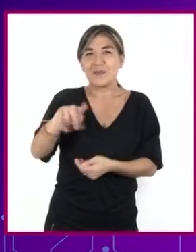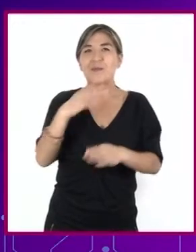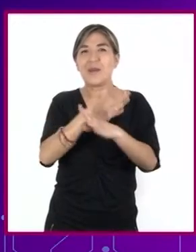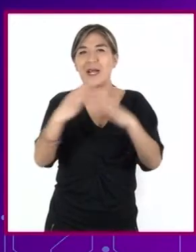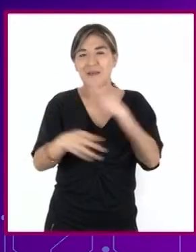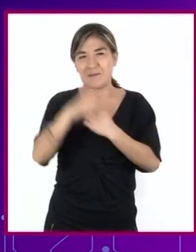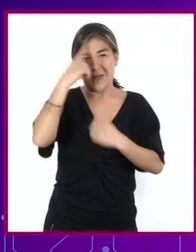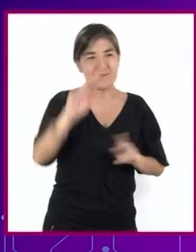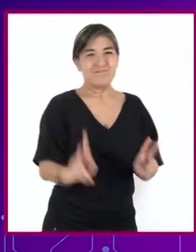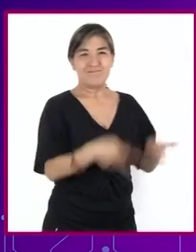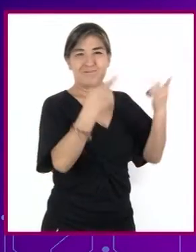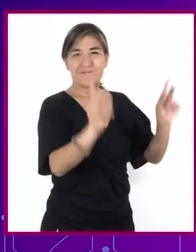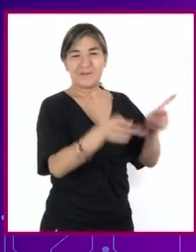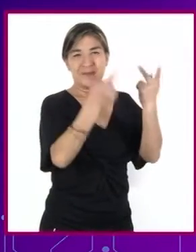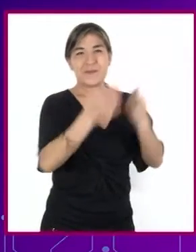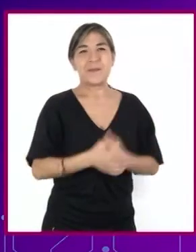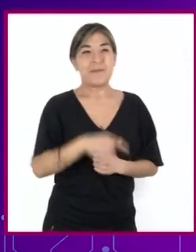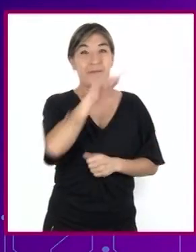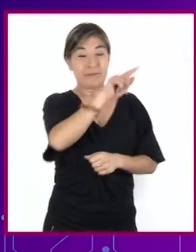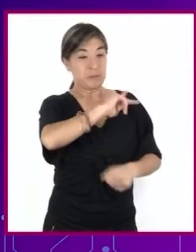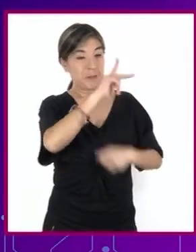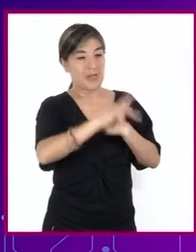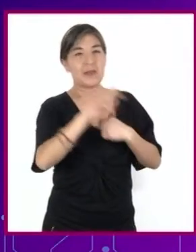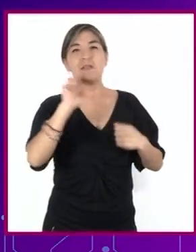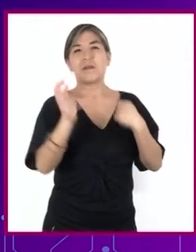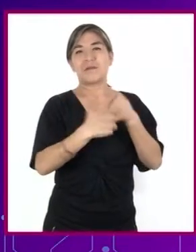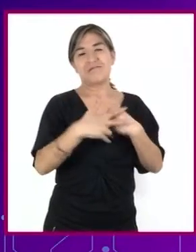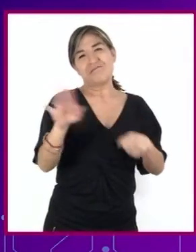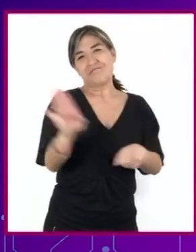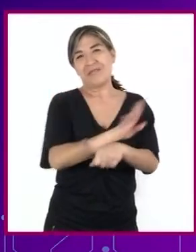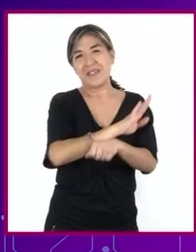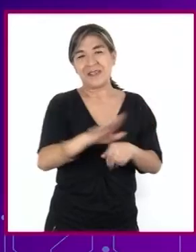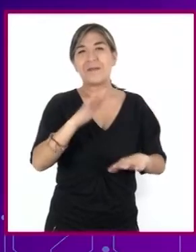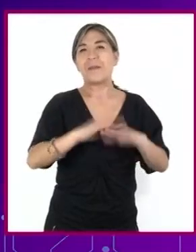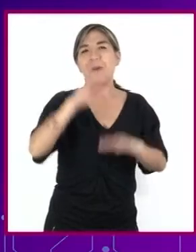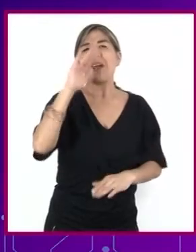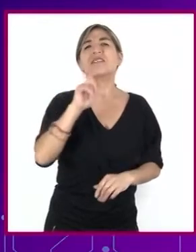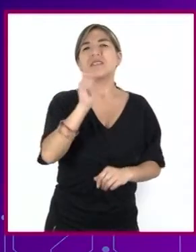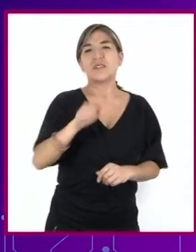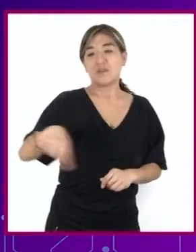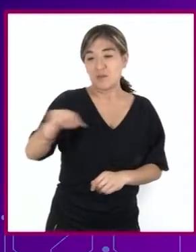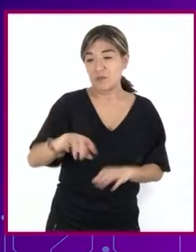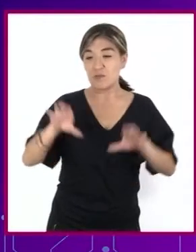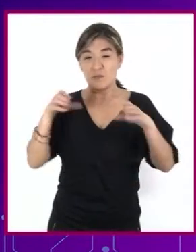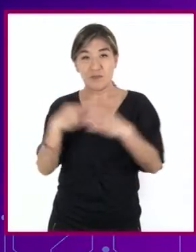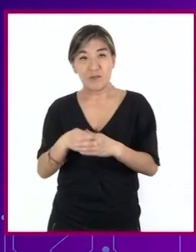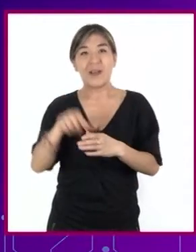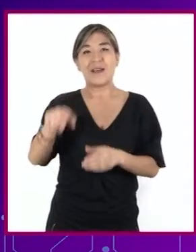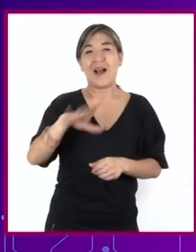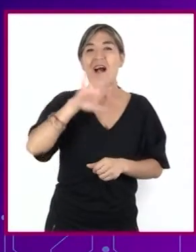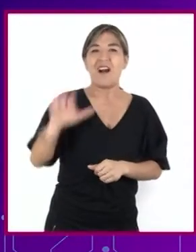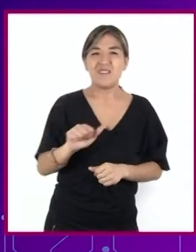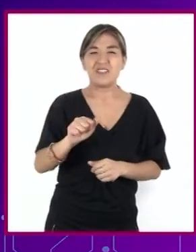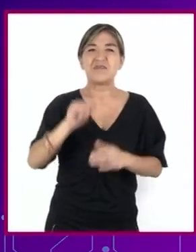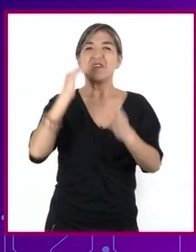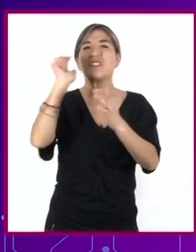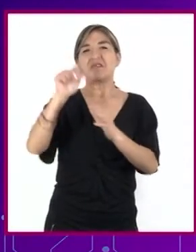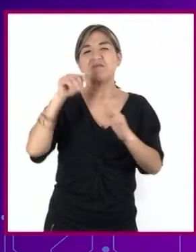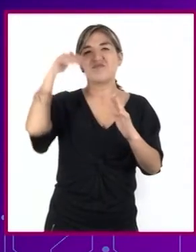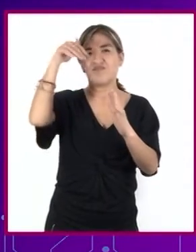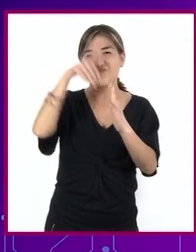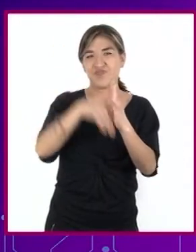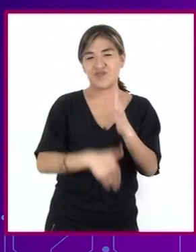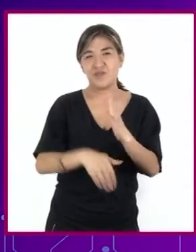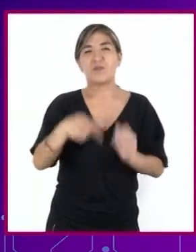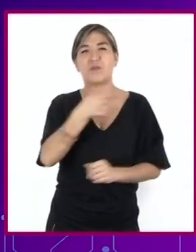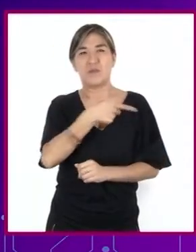industrias. Los países europeos se beneficiaron, mientras que las comunidades africanas se empobrecieron.